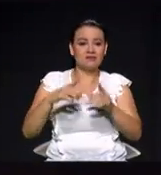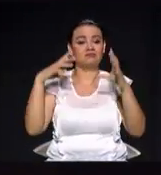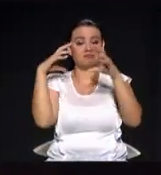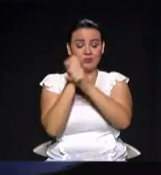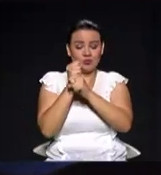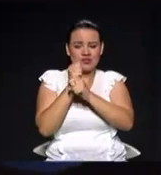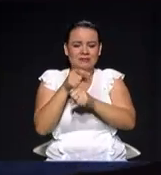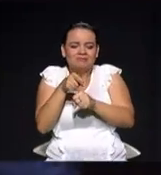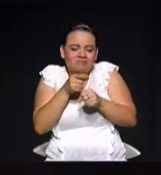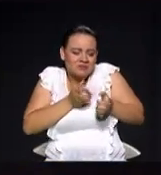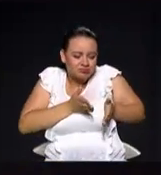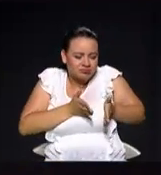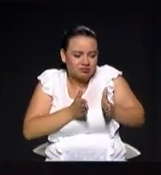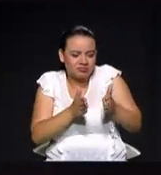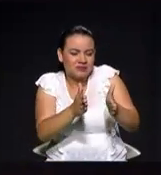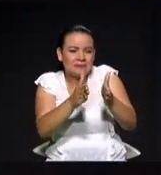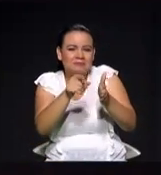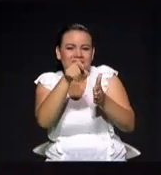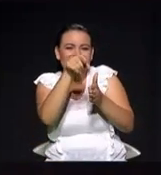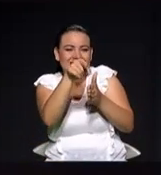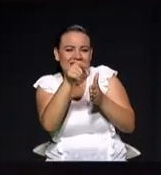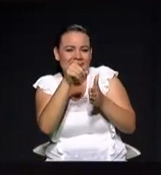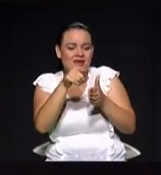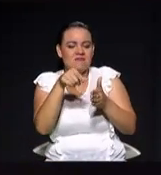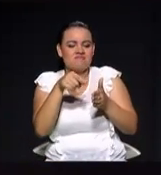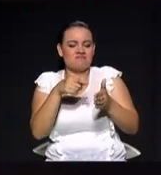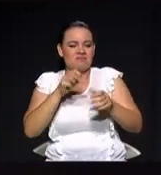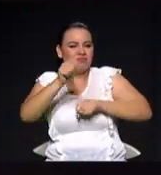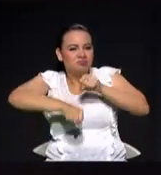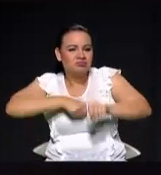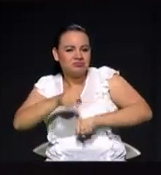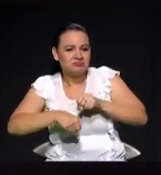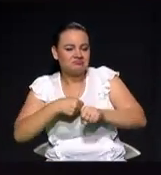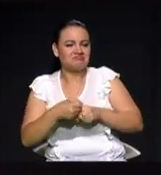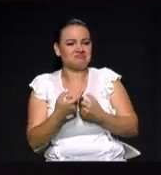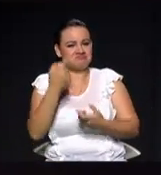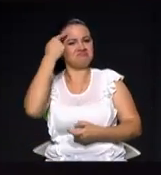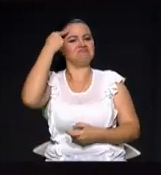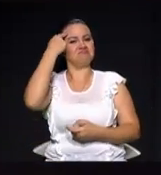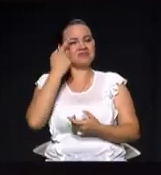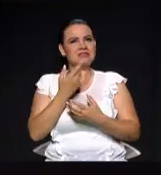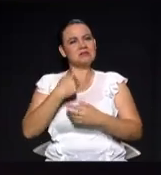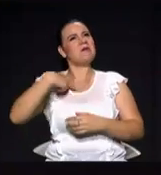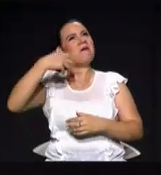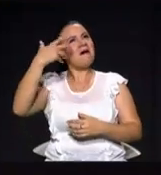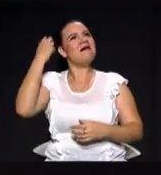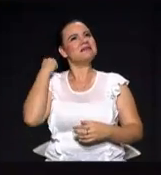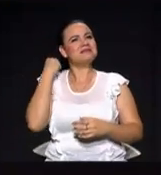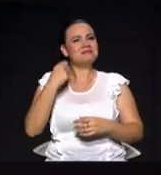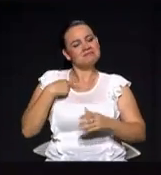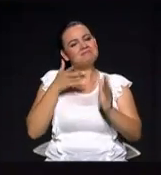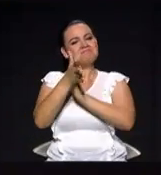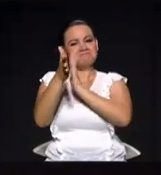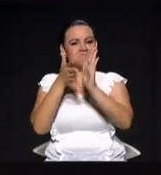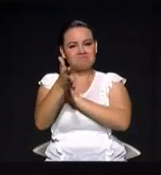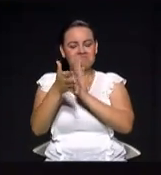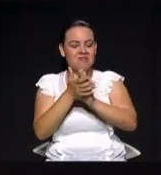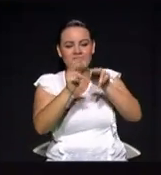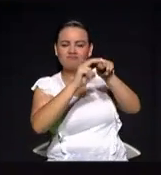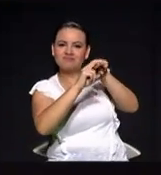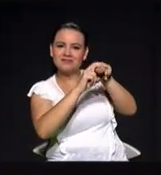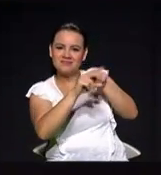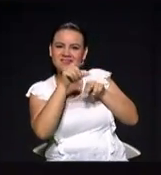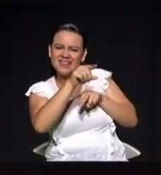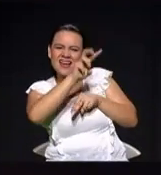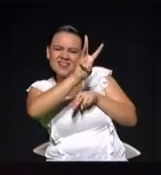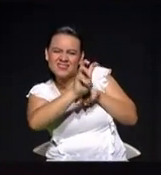en todo el valle de aburrá emprender los grandes proyectos de ciudad yo hablado de metro ligero del 80 pero también me ha atrevido a los grandes proyectos yo estoy